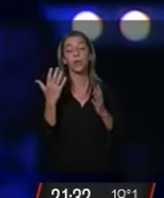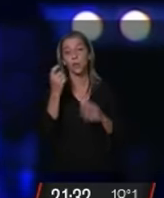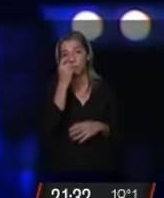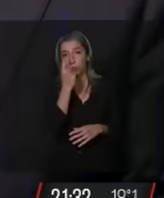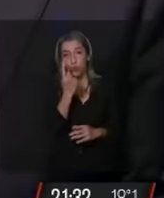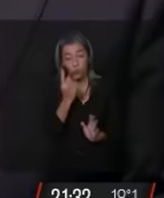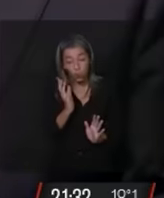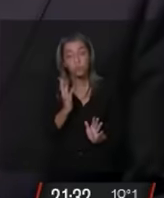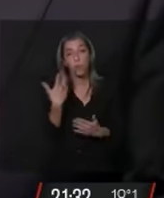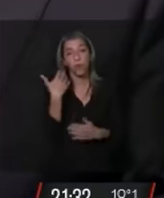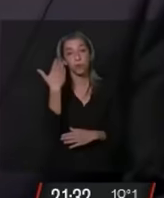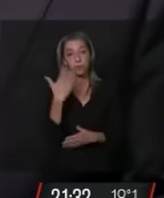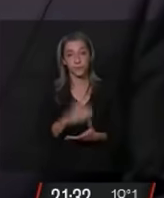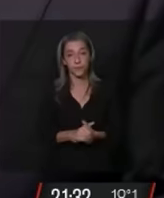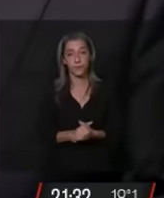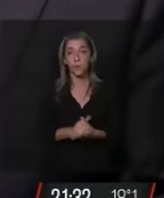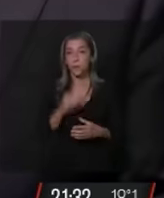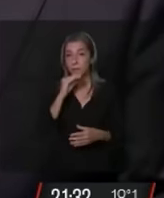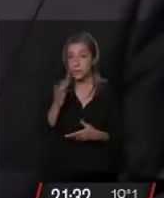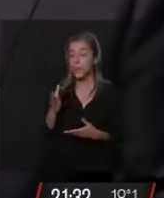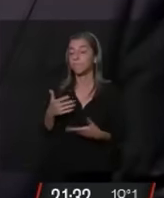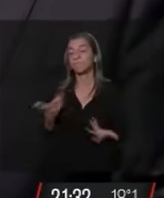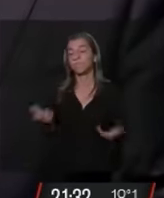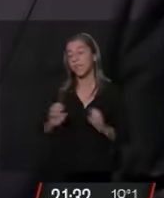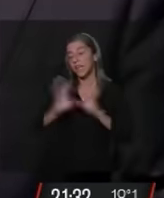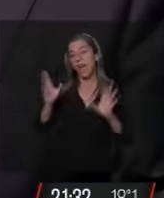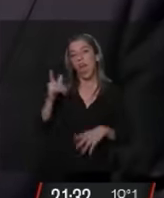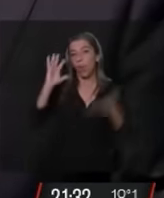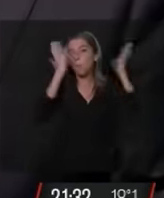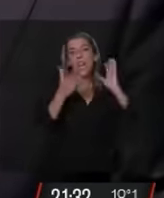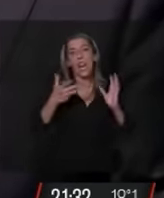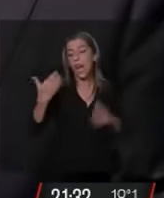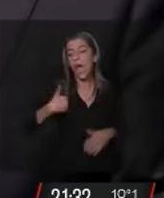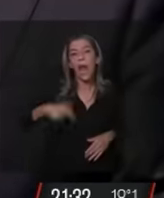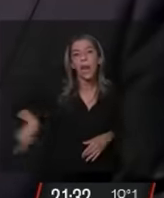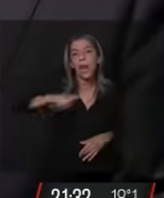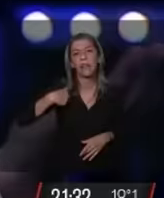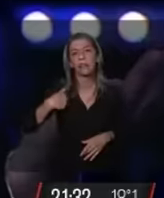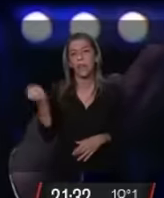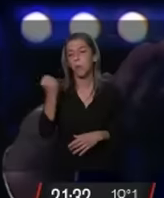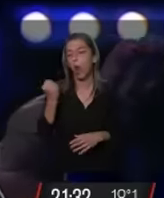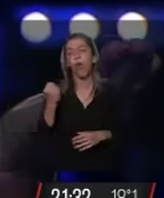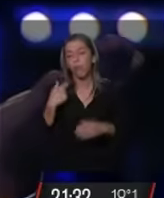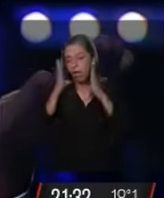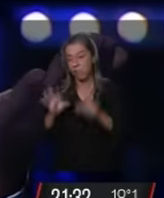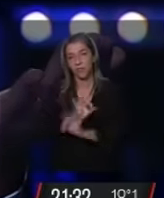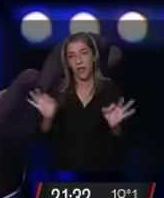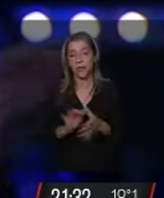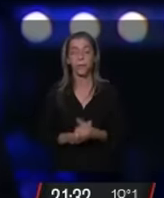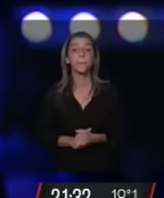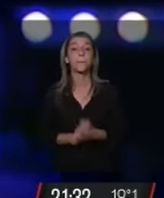candidato Sergio Massa. Queda claro que no le importa a la Argentina. Muy bien, ha concluido entonces el debate por parte de los